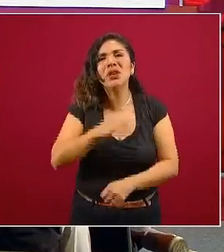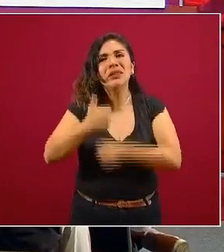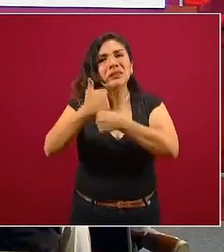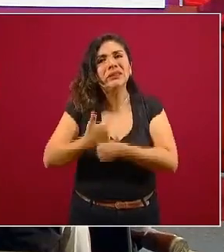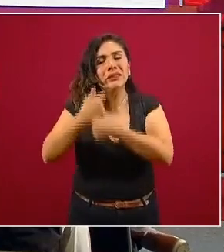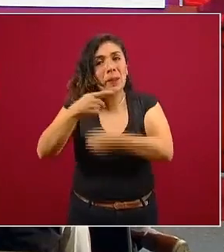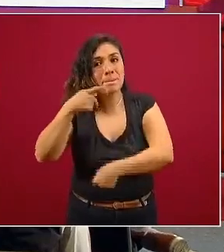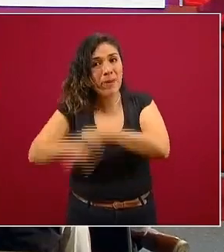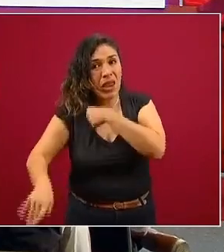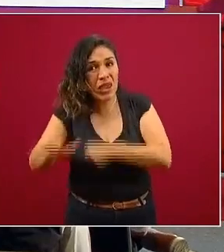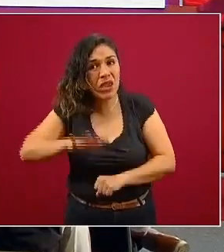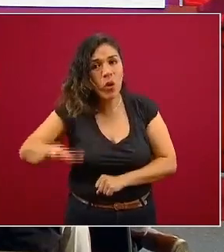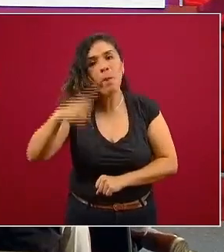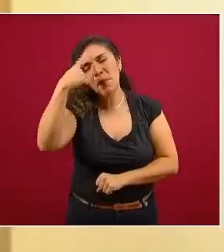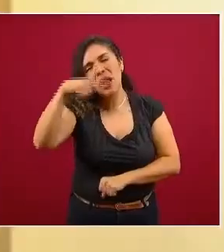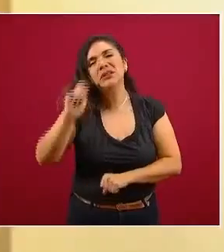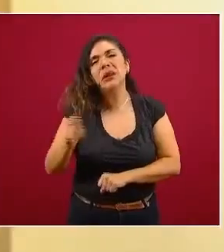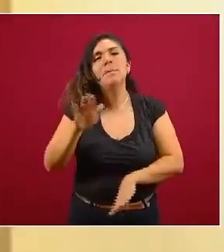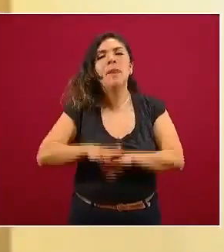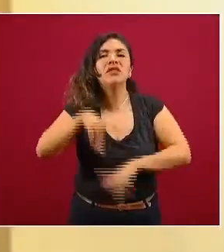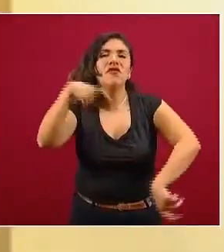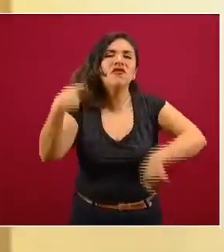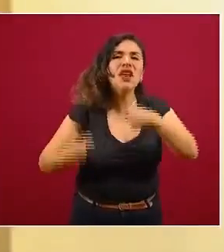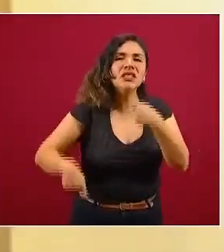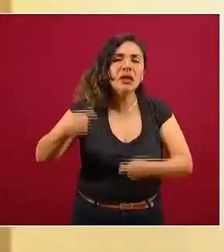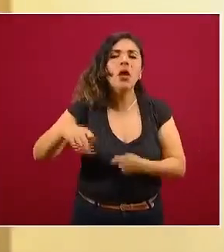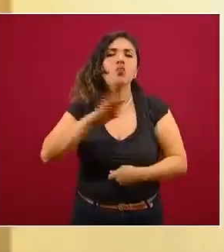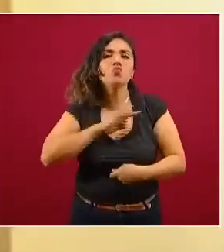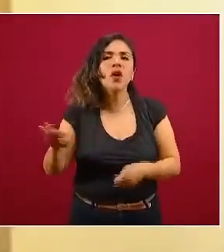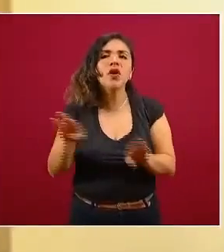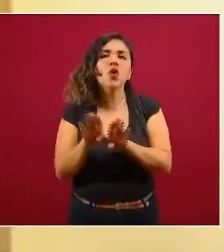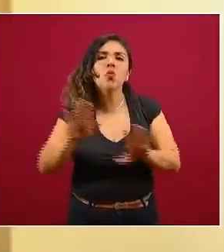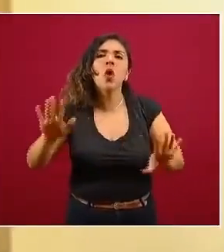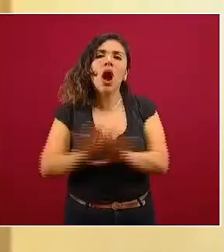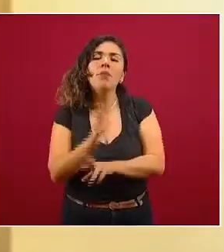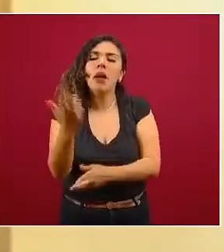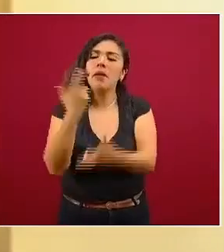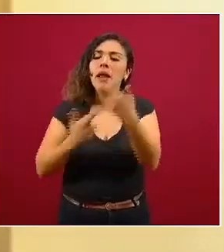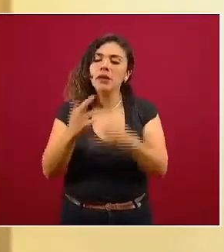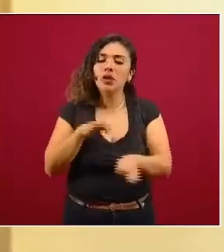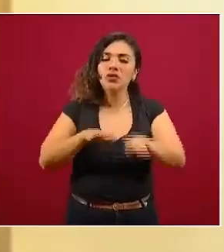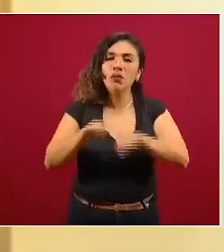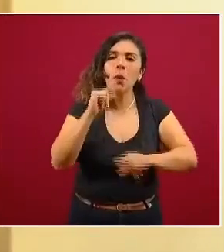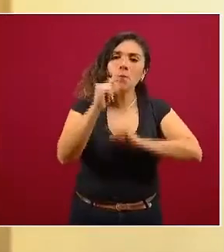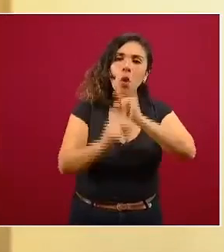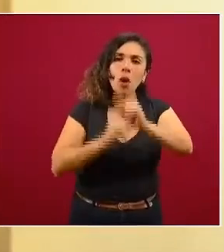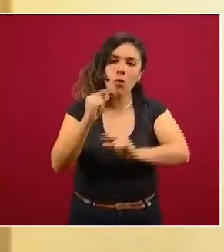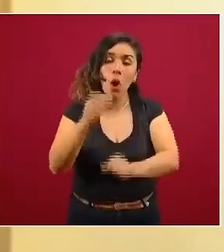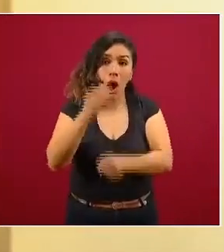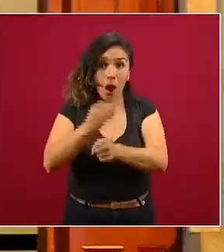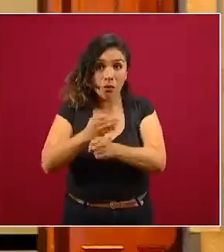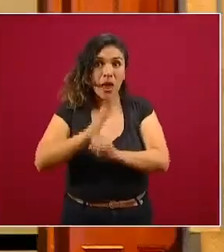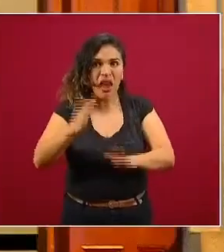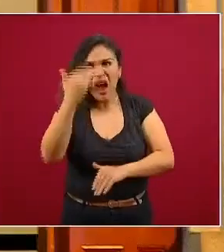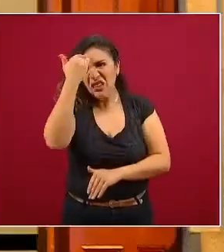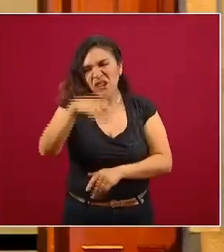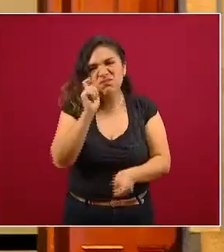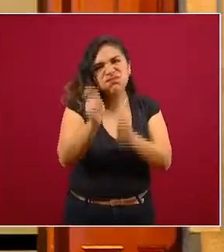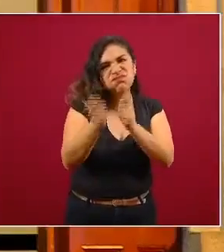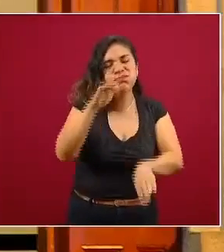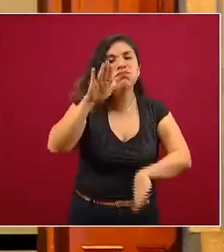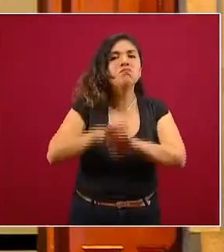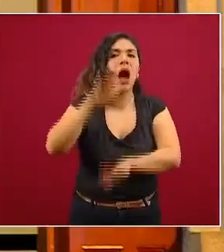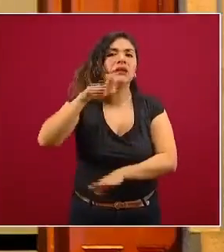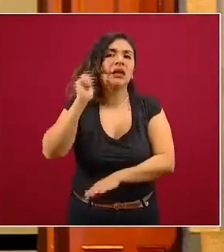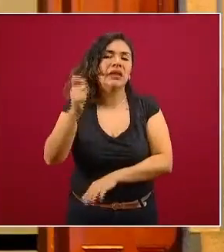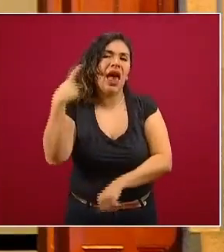para hacerlos más flexibles y que puedan irse reincorporando al trabajo. Actualmente sabemos mucho más de la